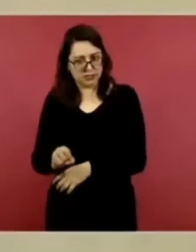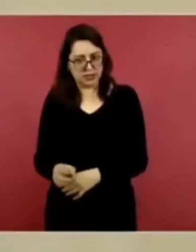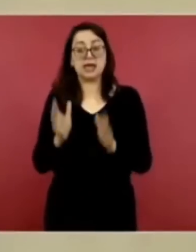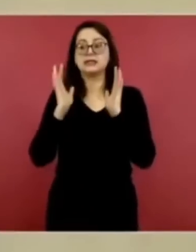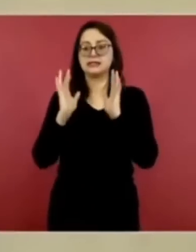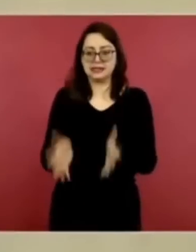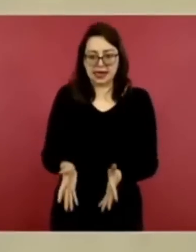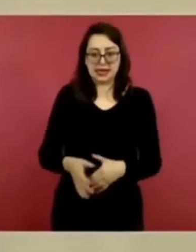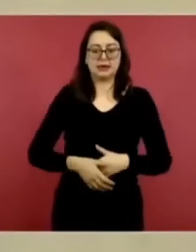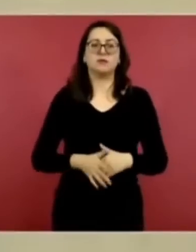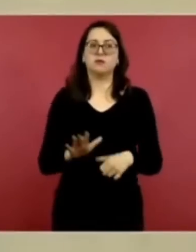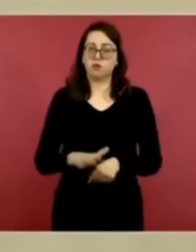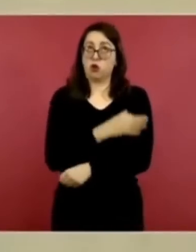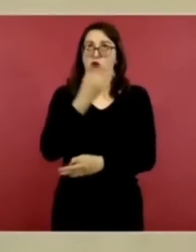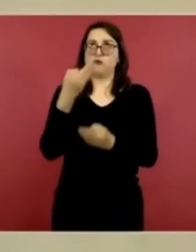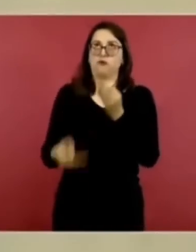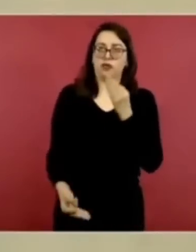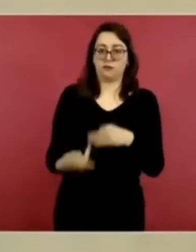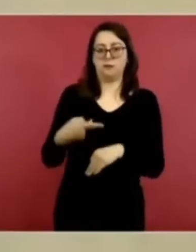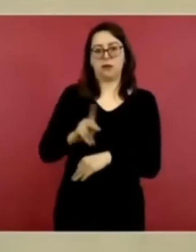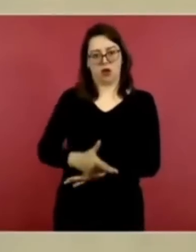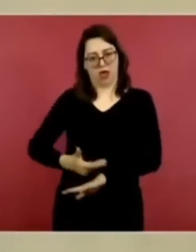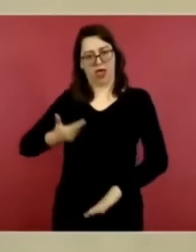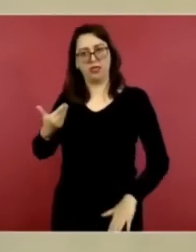el 13 de diciembre de 2012